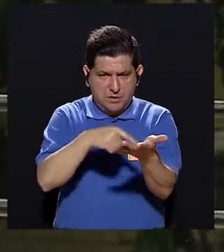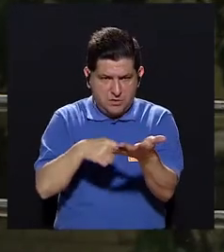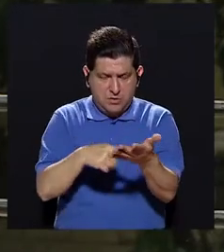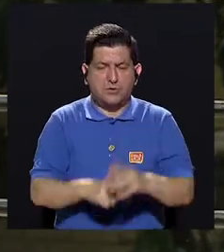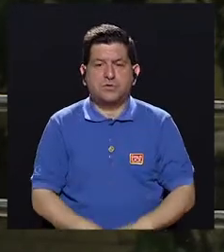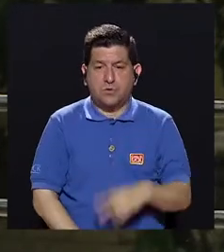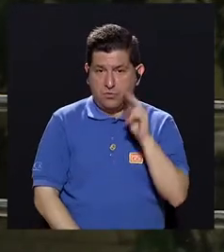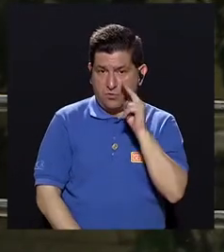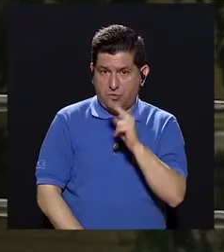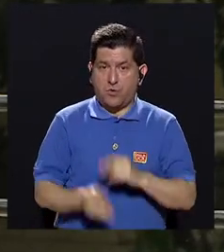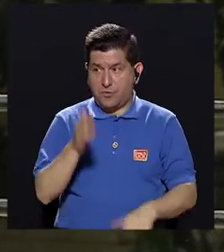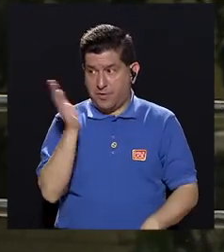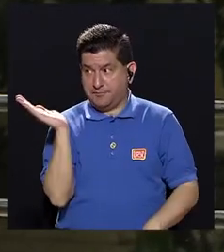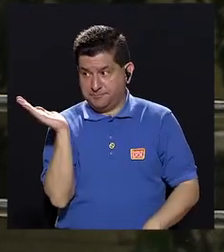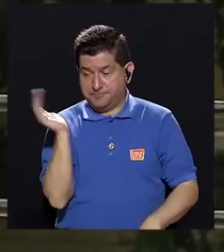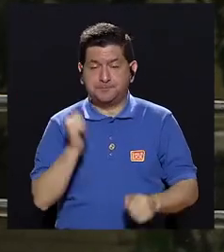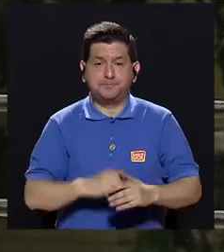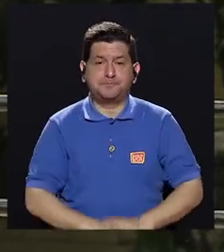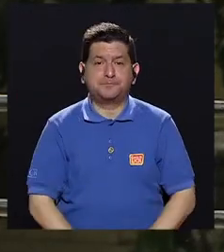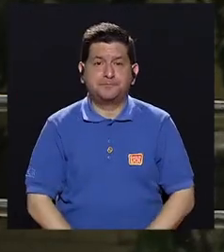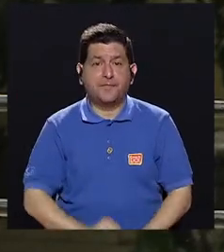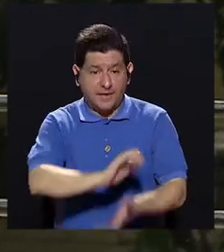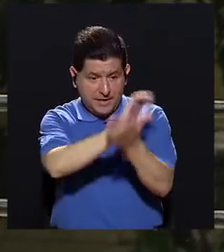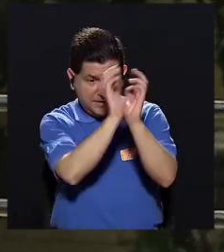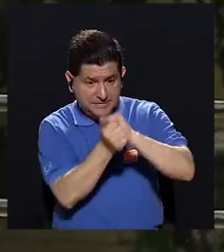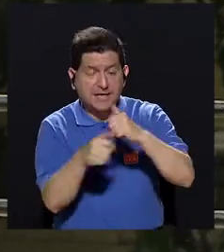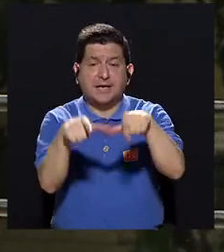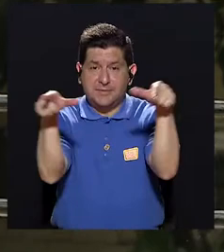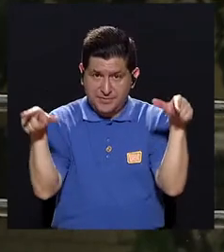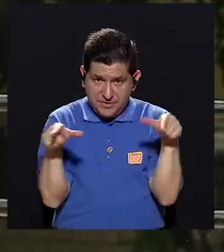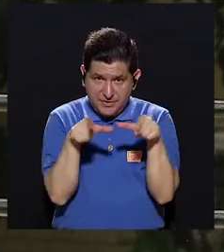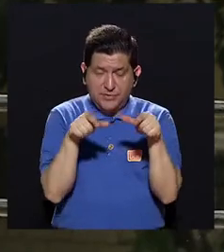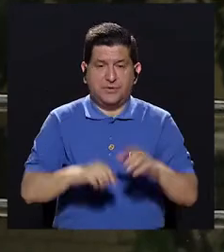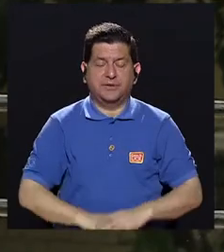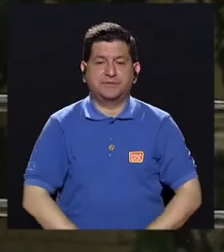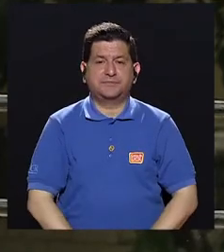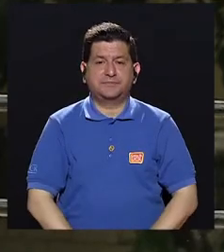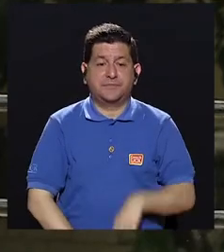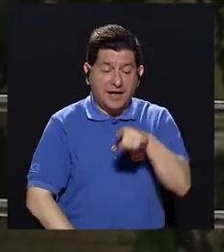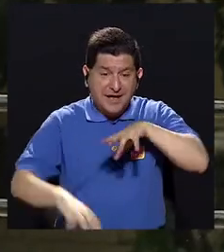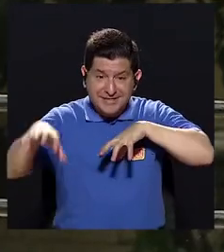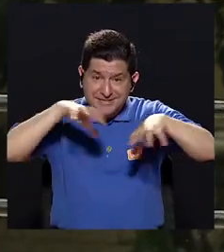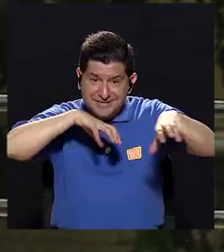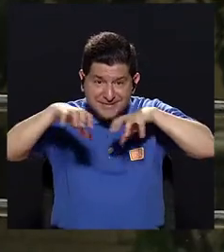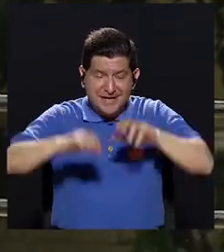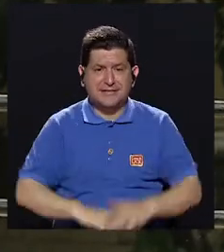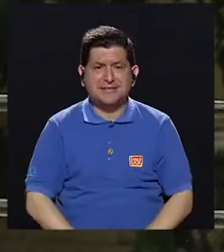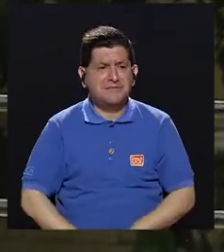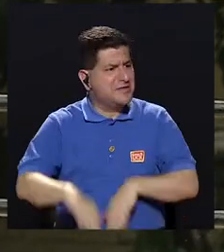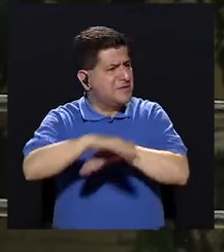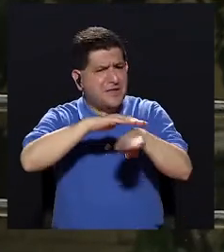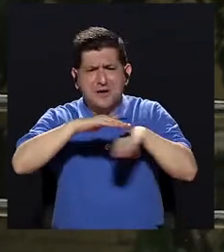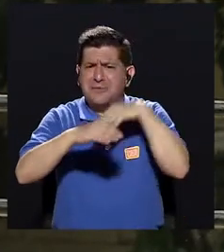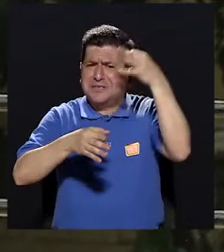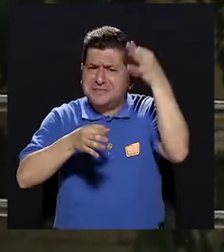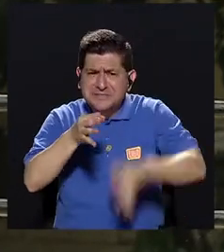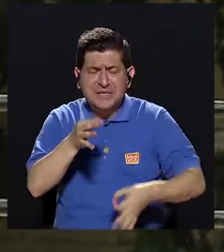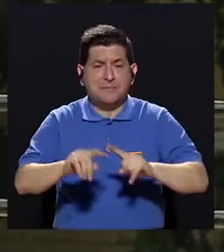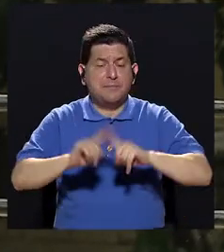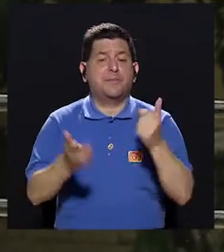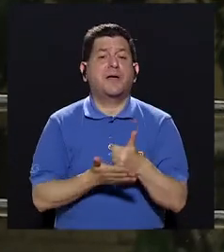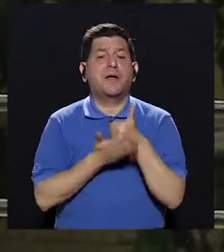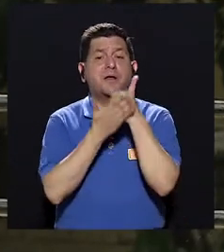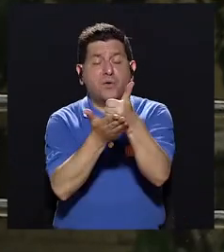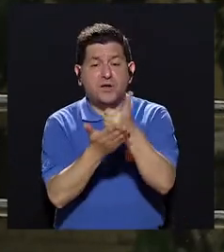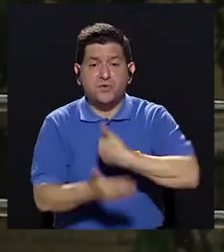hacia abajo también, ese mismo, ¿verdad? Cambiamos el otro lado, ¿verdad? Estos ejercicios se ven muy básicos, muy sencillos,